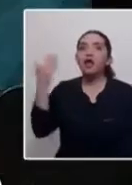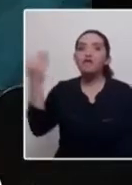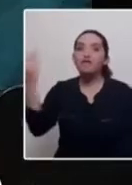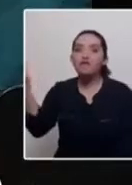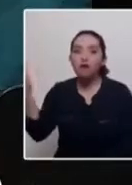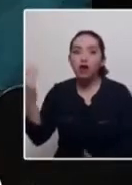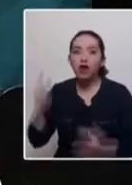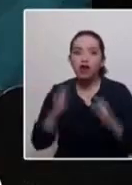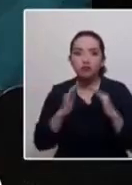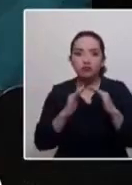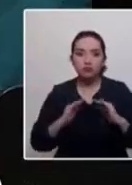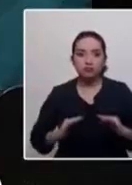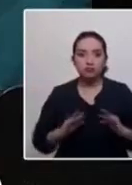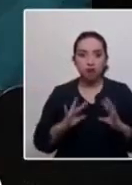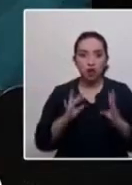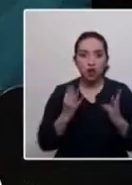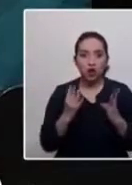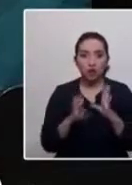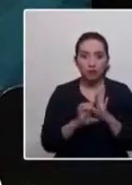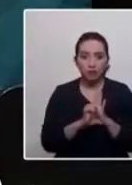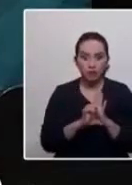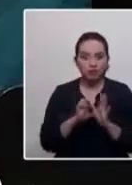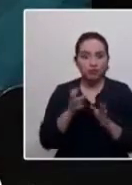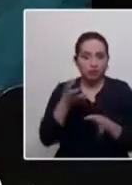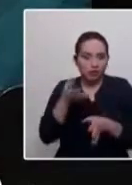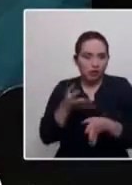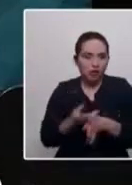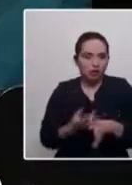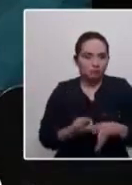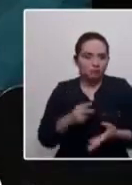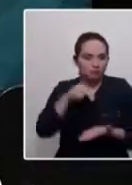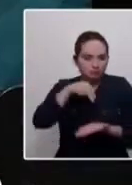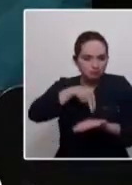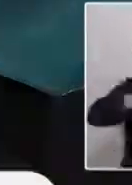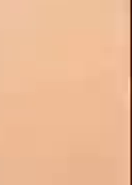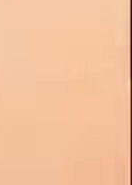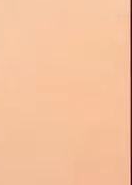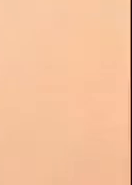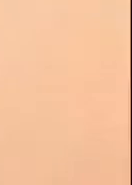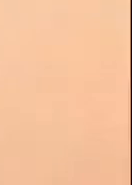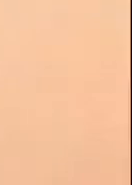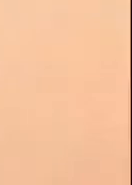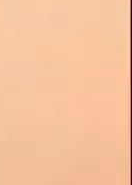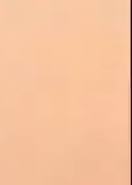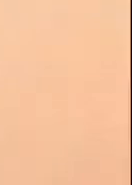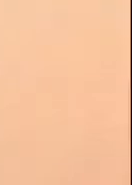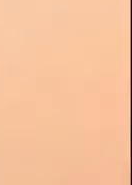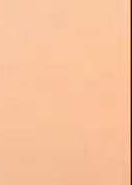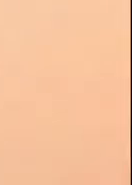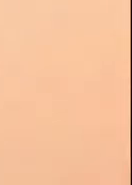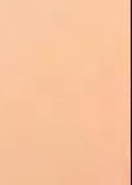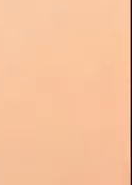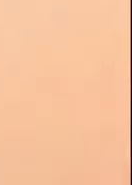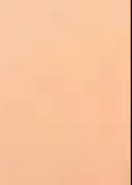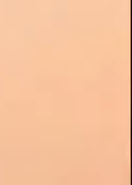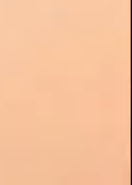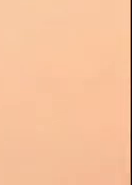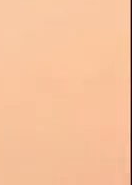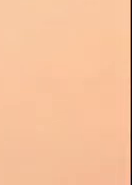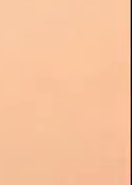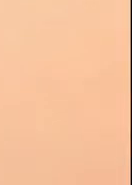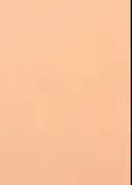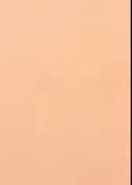consumo y saneamiento, y también un caudal ecológico básico para los ecosistemas. Es necesario que el ciclo natural del